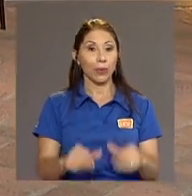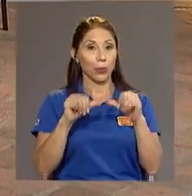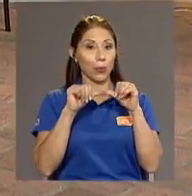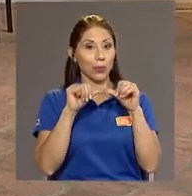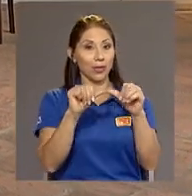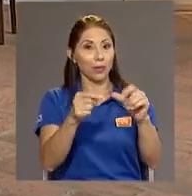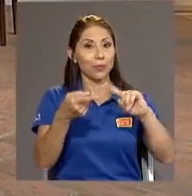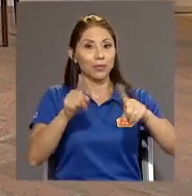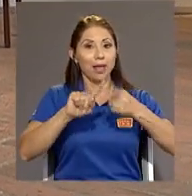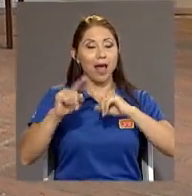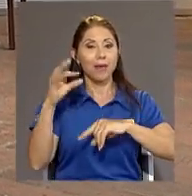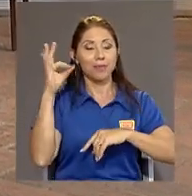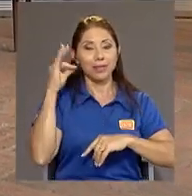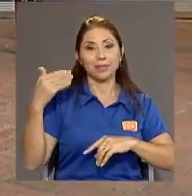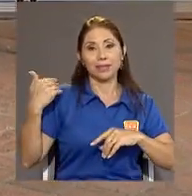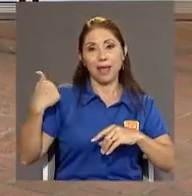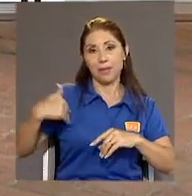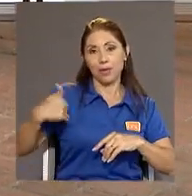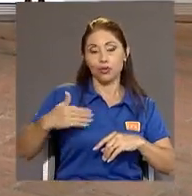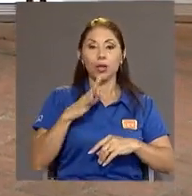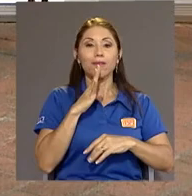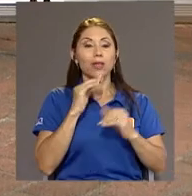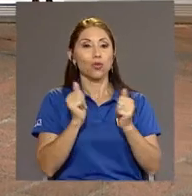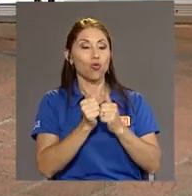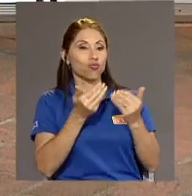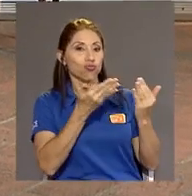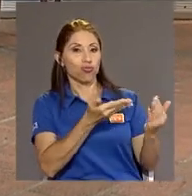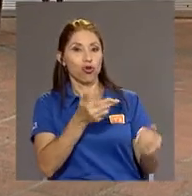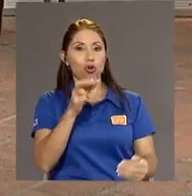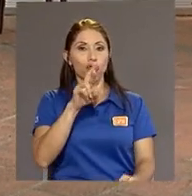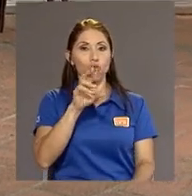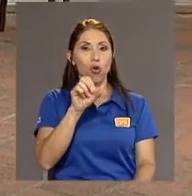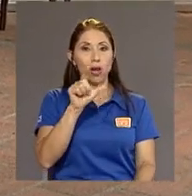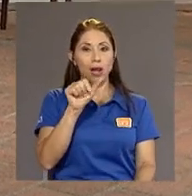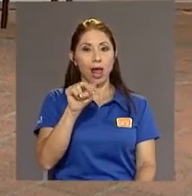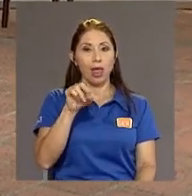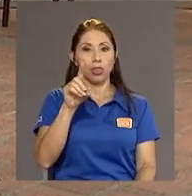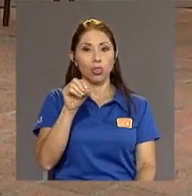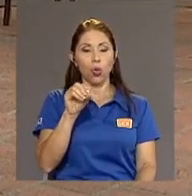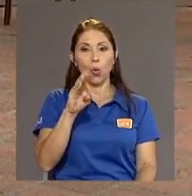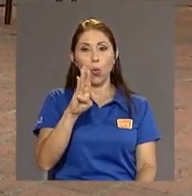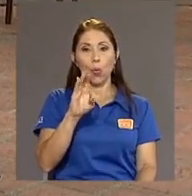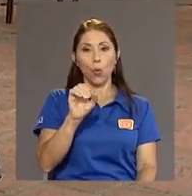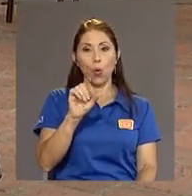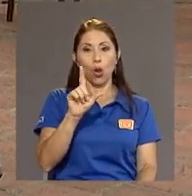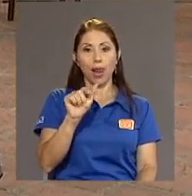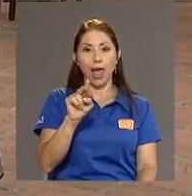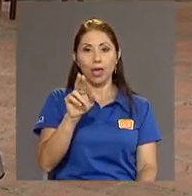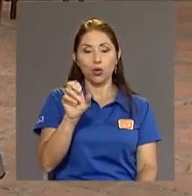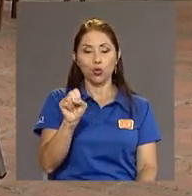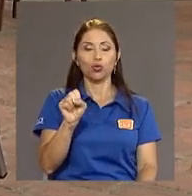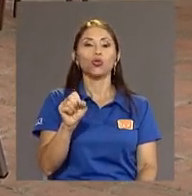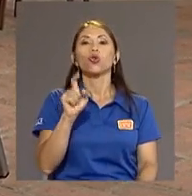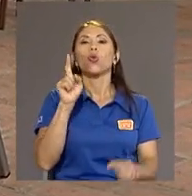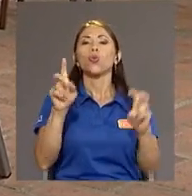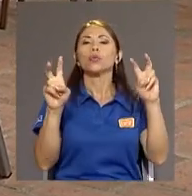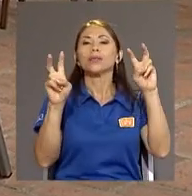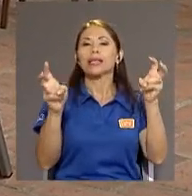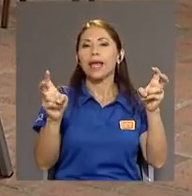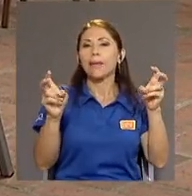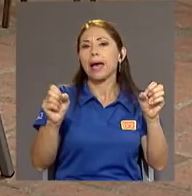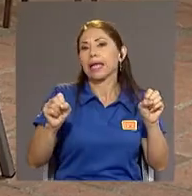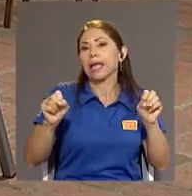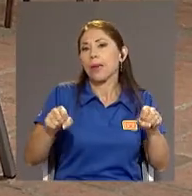Continuamos, amigas y amigos, hablando con don Rolando Bolaños, y un tema que me parece que puede